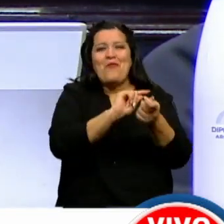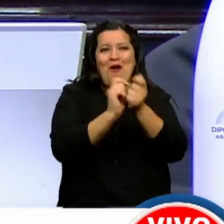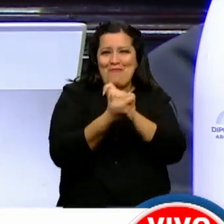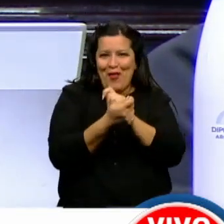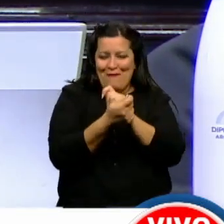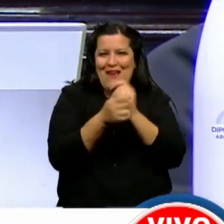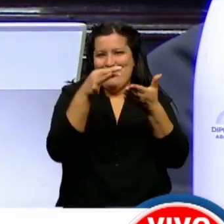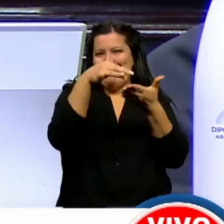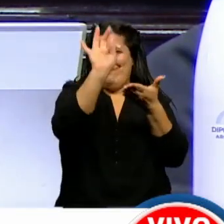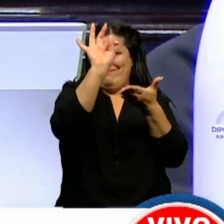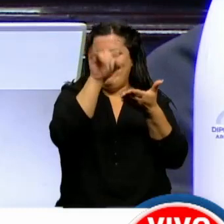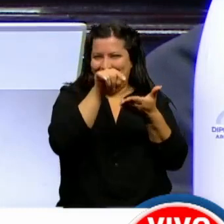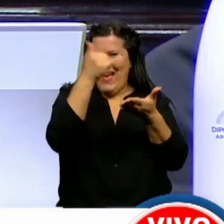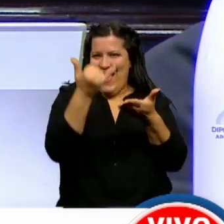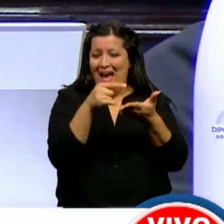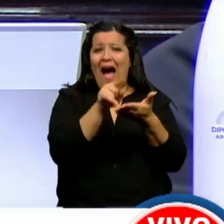una